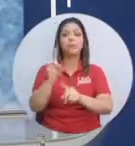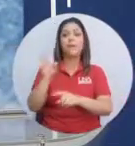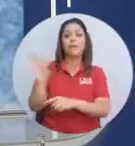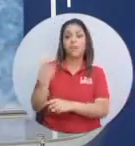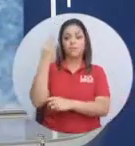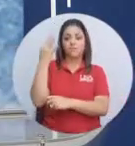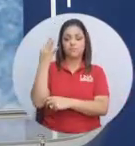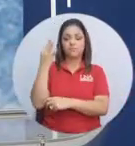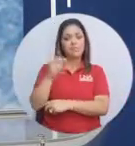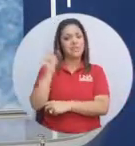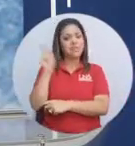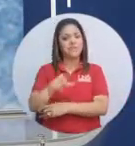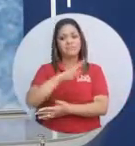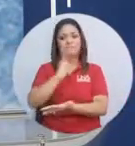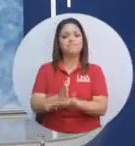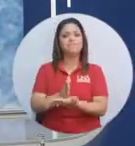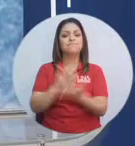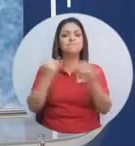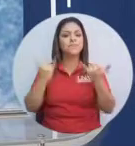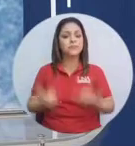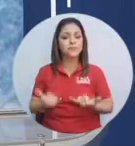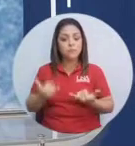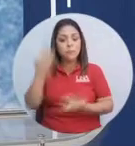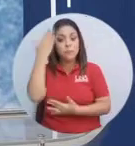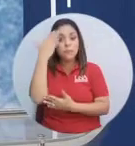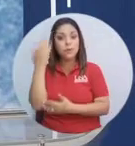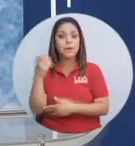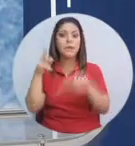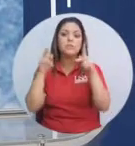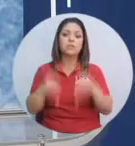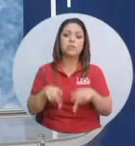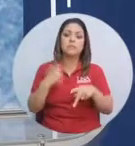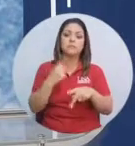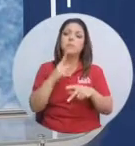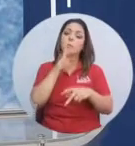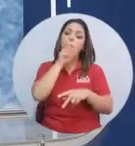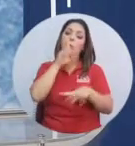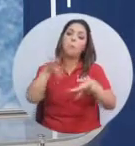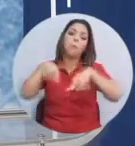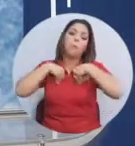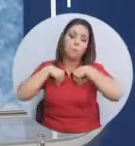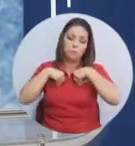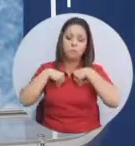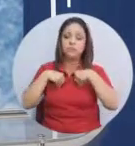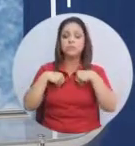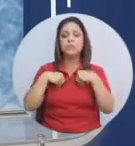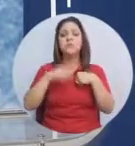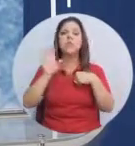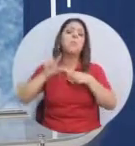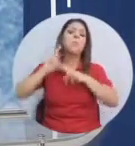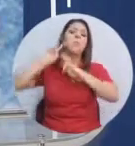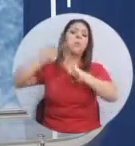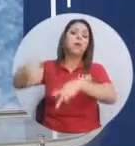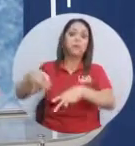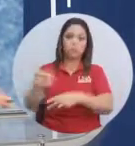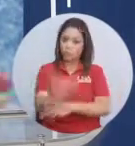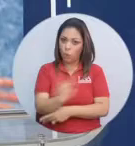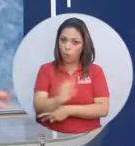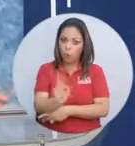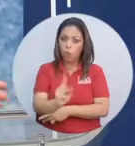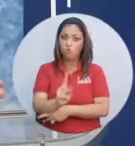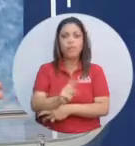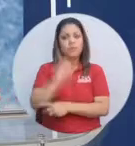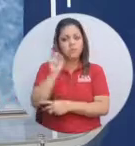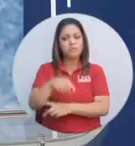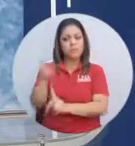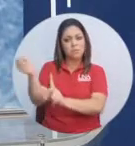subrayar, ¿verdad? Desde el inicio, porque de alguna forma la gente lo normaliza, como usted dice, y es como, ay, no le haga caso, pero no, ninguno le